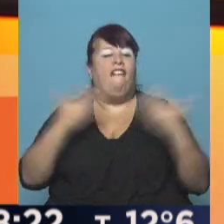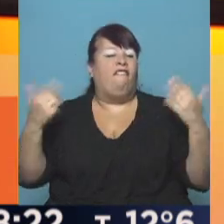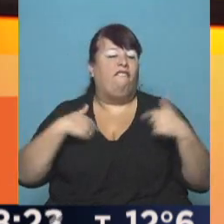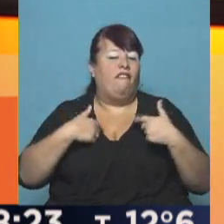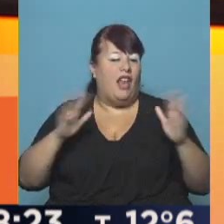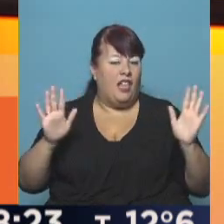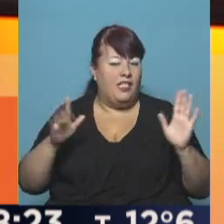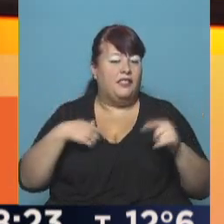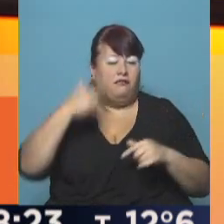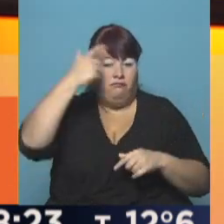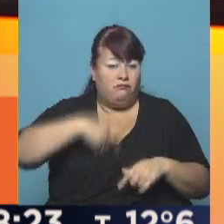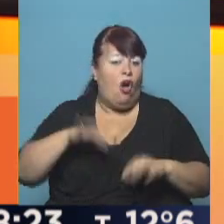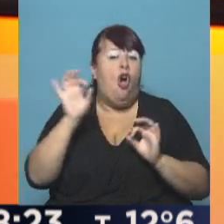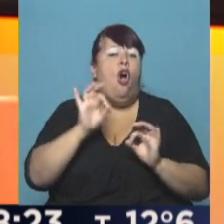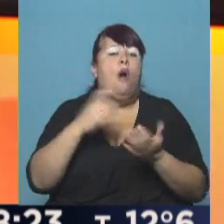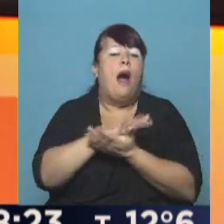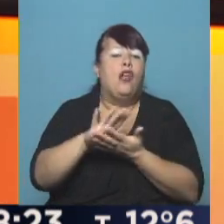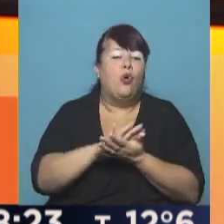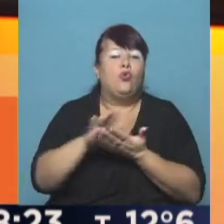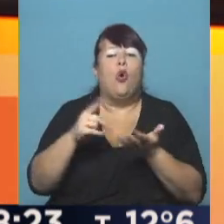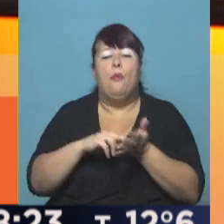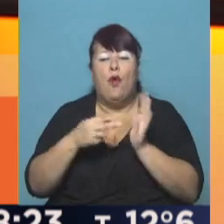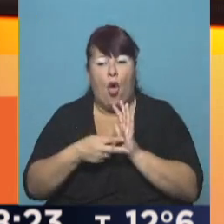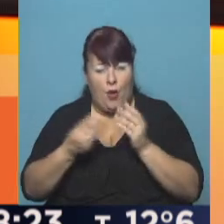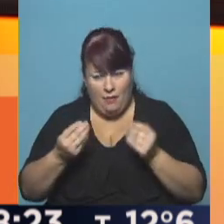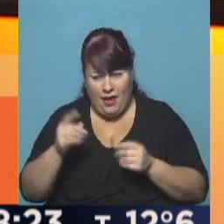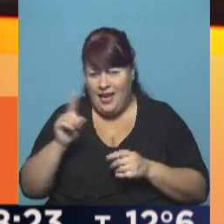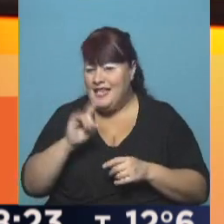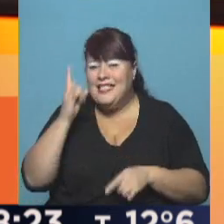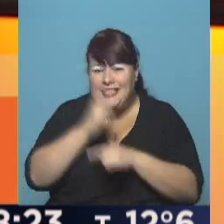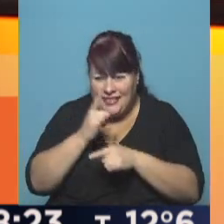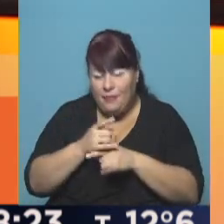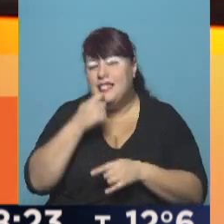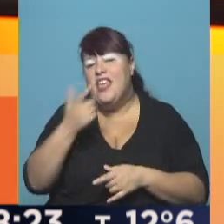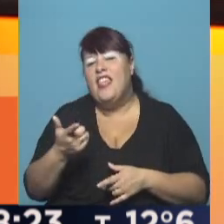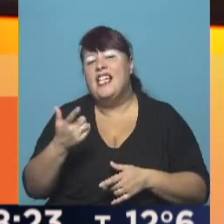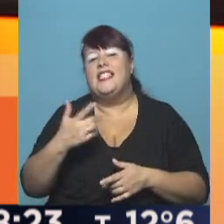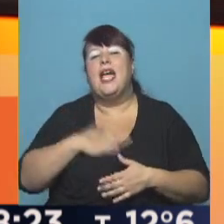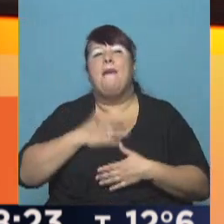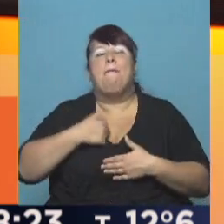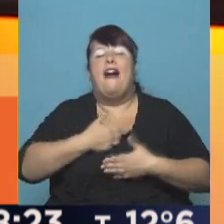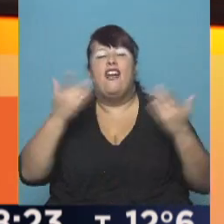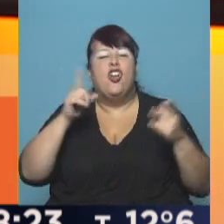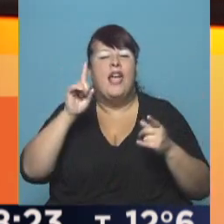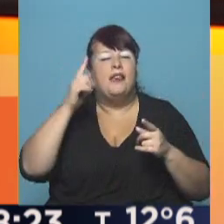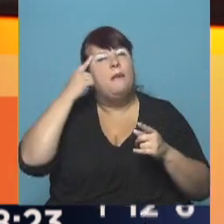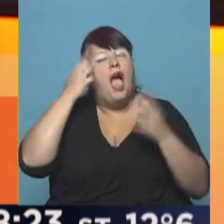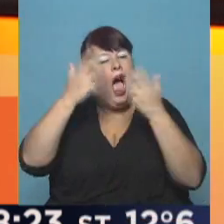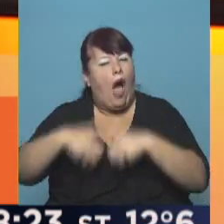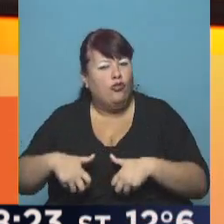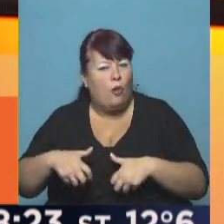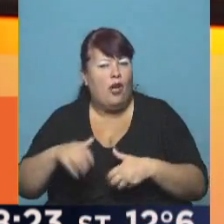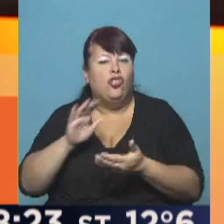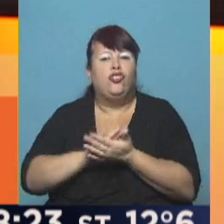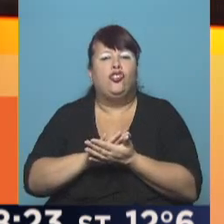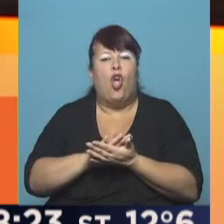alguna satisfacción personal o para resolver algún conflicto, porque no siempre, cuando hablamos de satisfacción personal, quizás ya nos posicionamos en